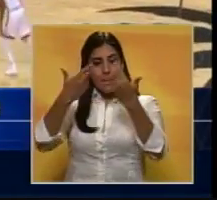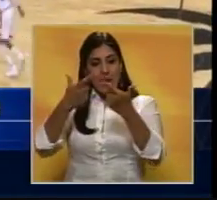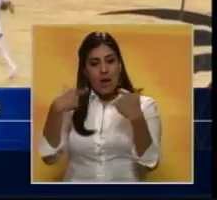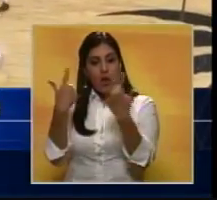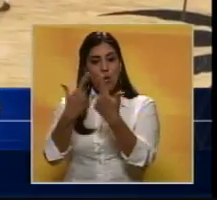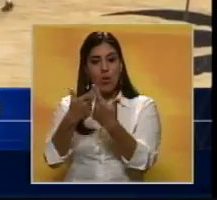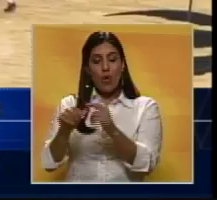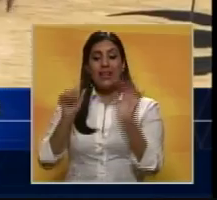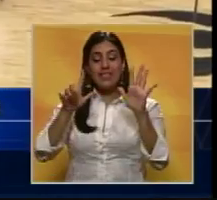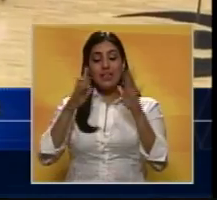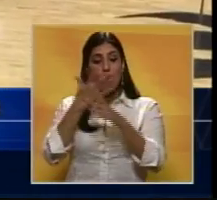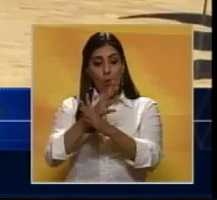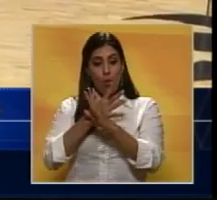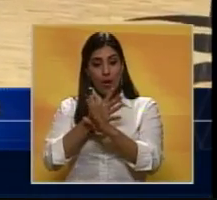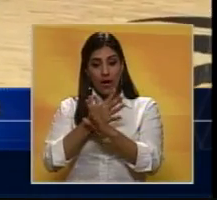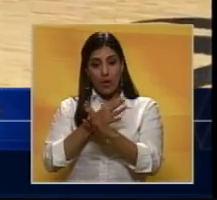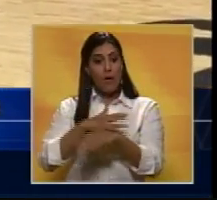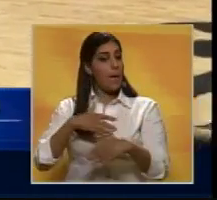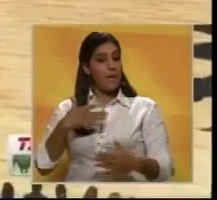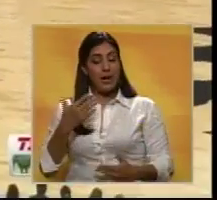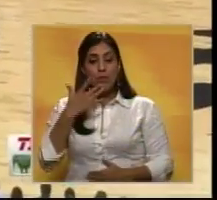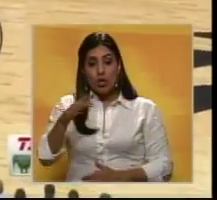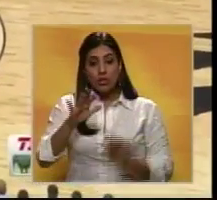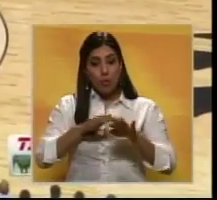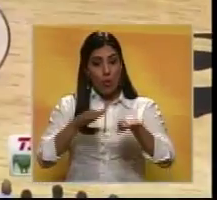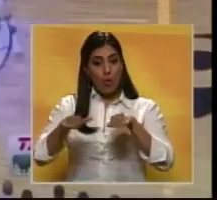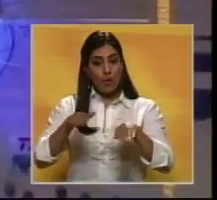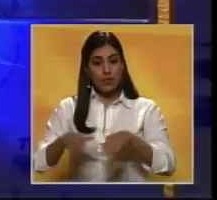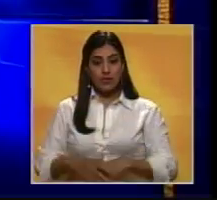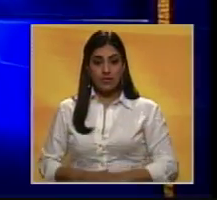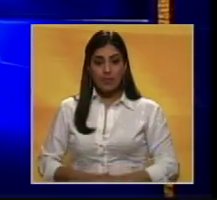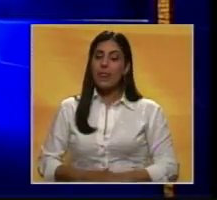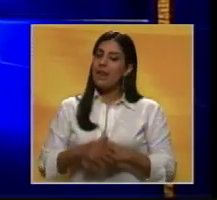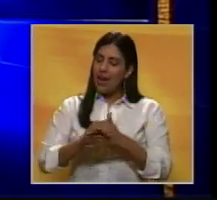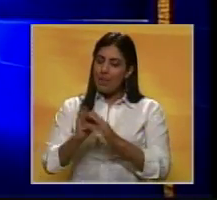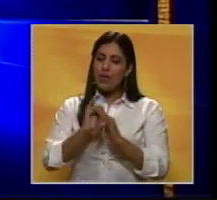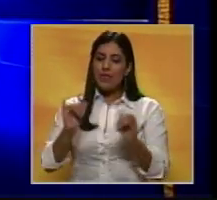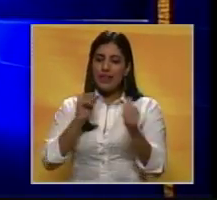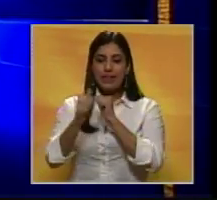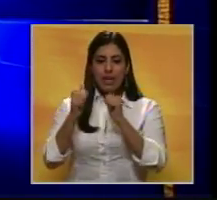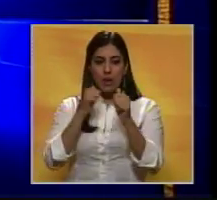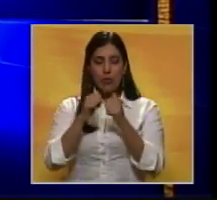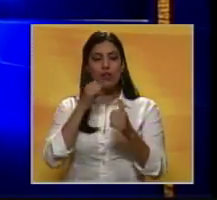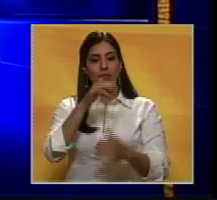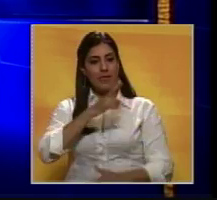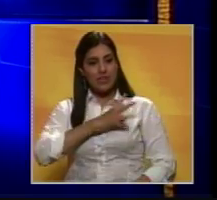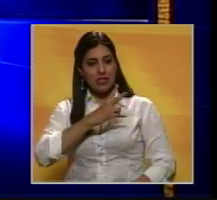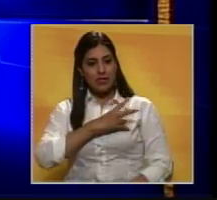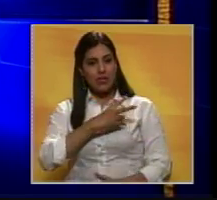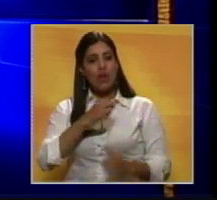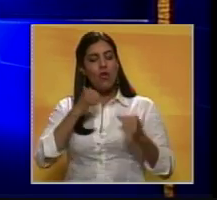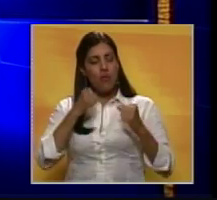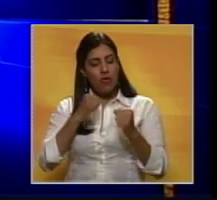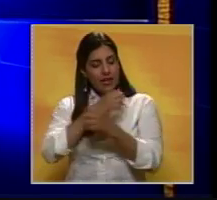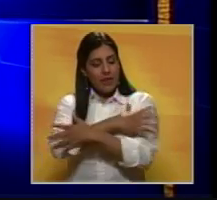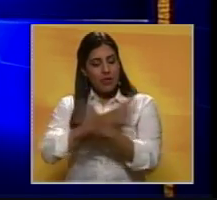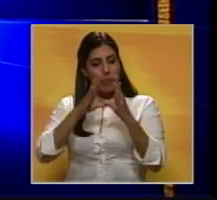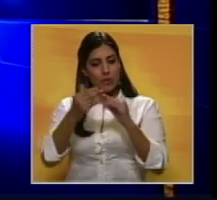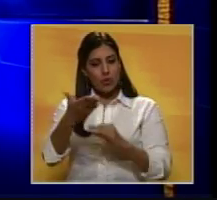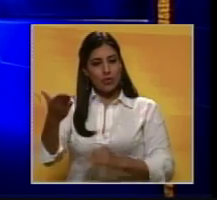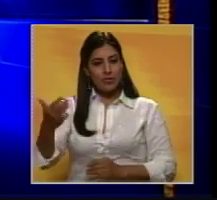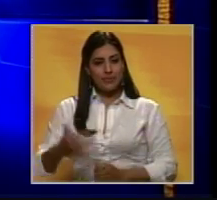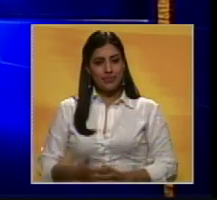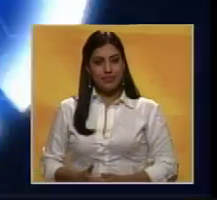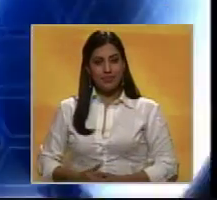siguiente ronda en el sexto juego de la serie el próximo jueves. Amigos, hasta aquí los deportes en su noticiero Venevisión. Un fuerte abrazo